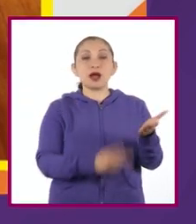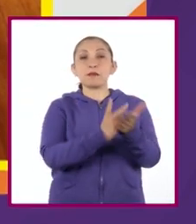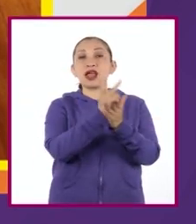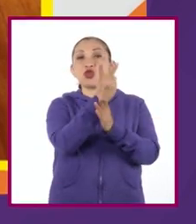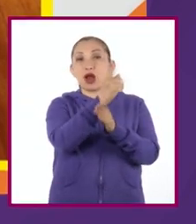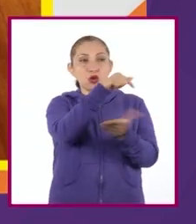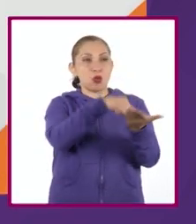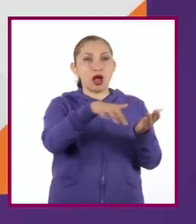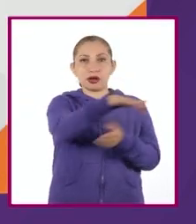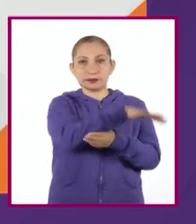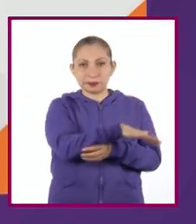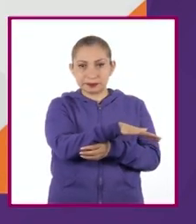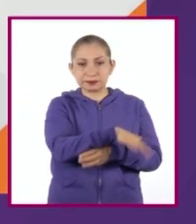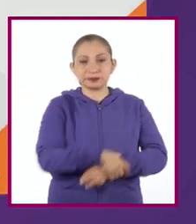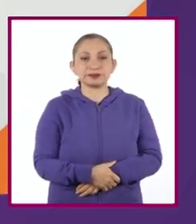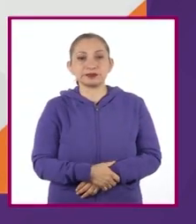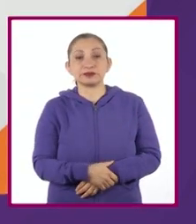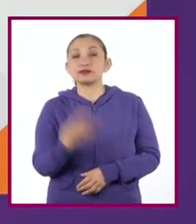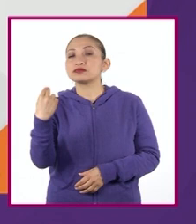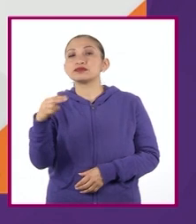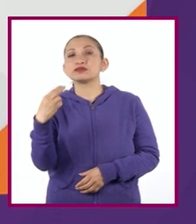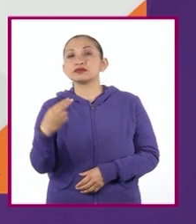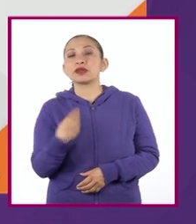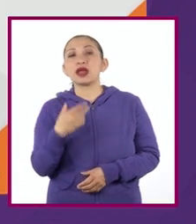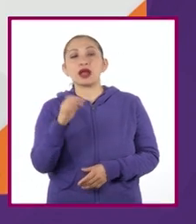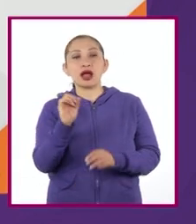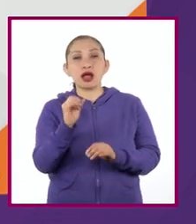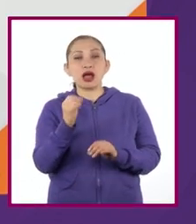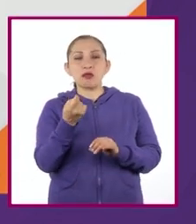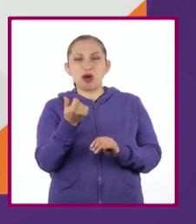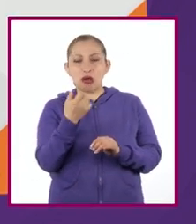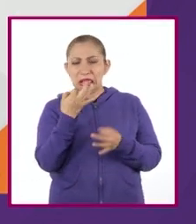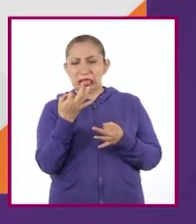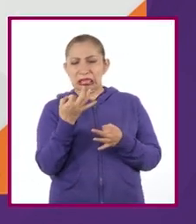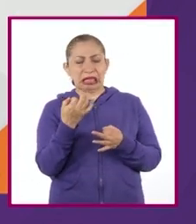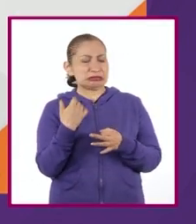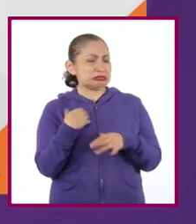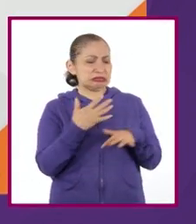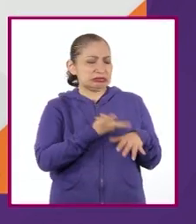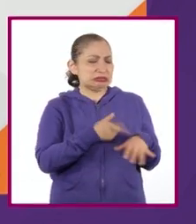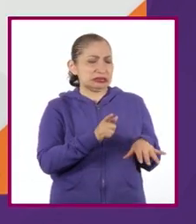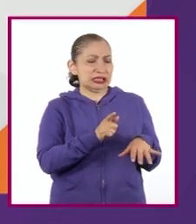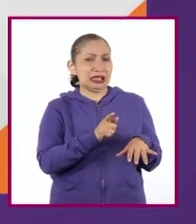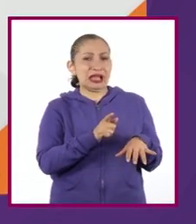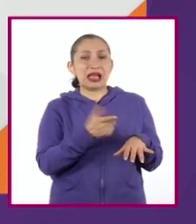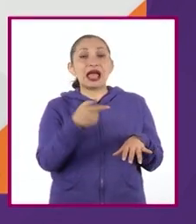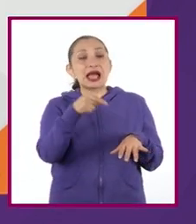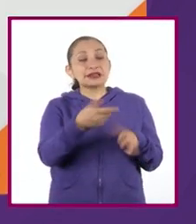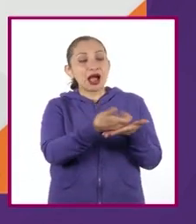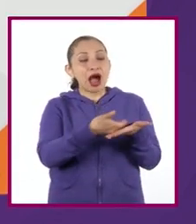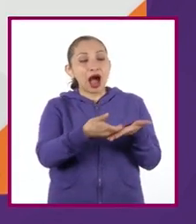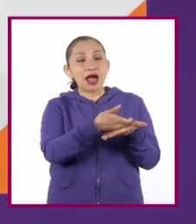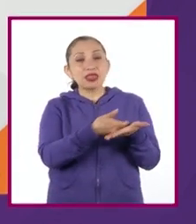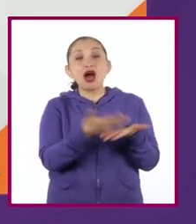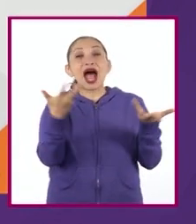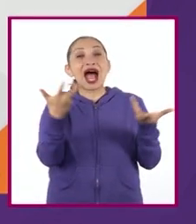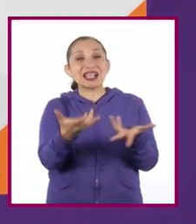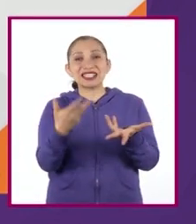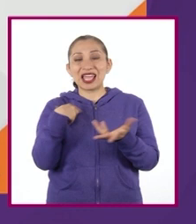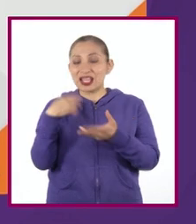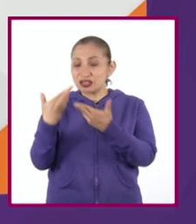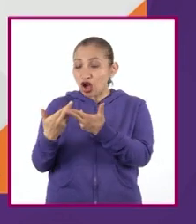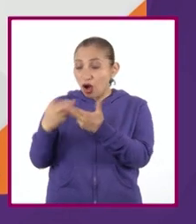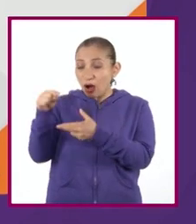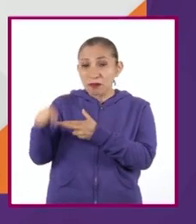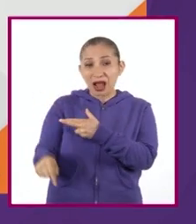verduras locales. El nombre, poco apetitoso, deriva de que ese caldo se hacía con los restos